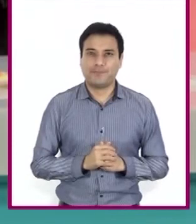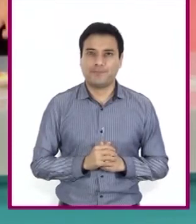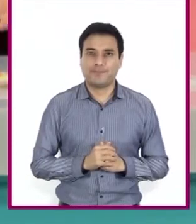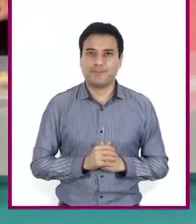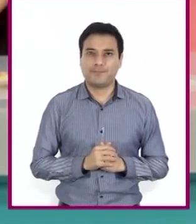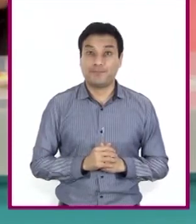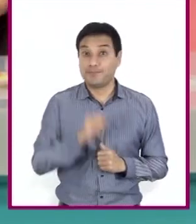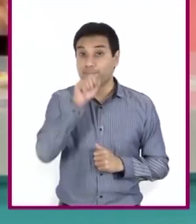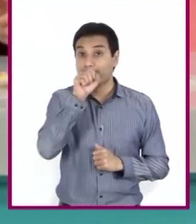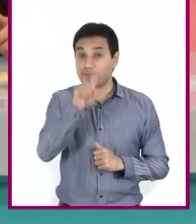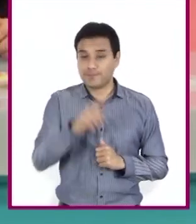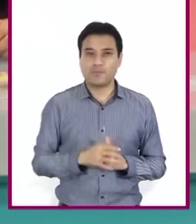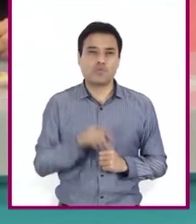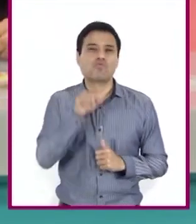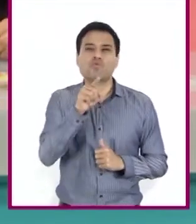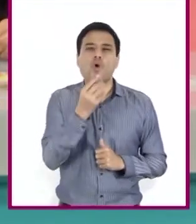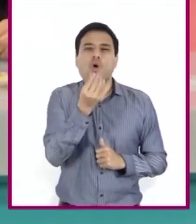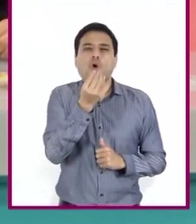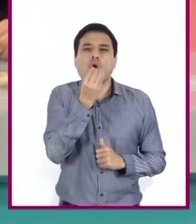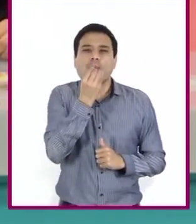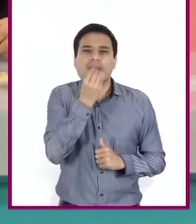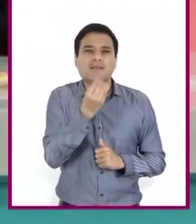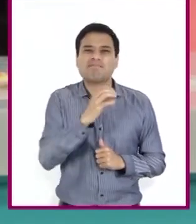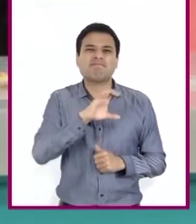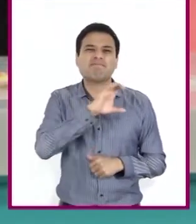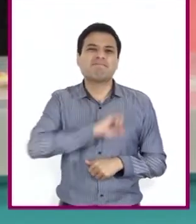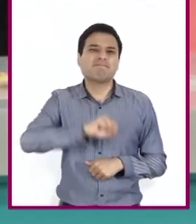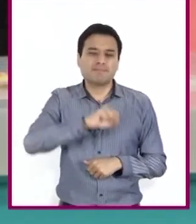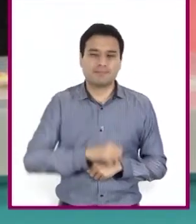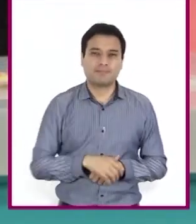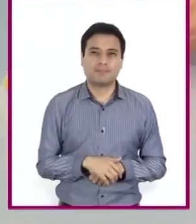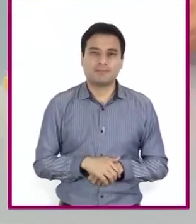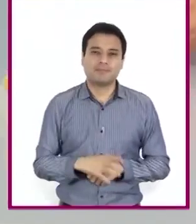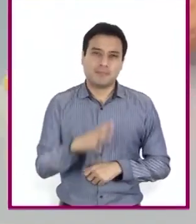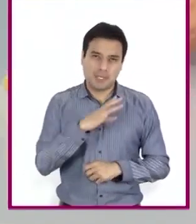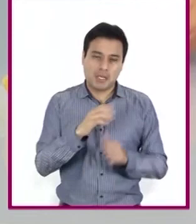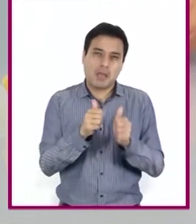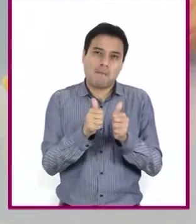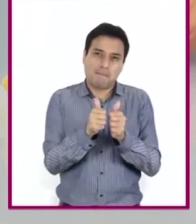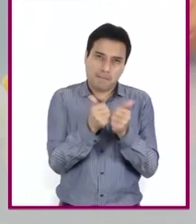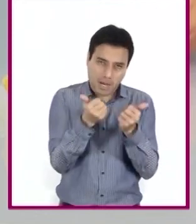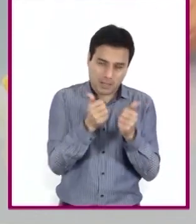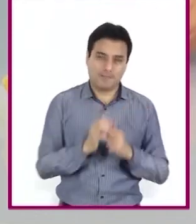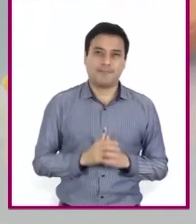y el alimento de su preferencia. En este caso tenemos pan,